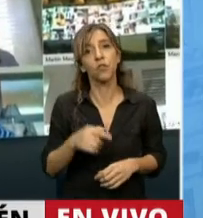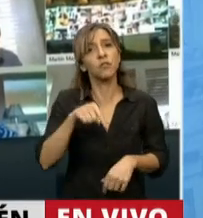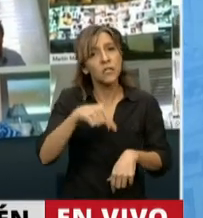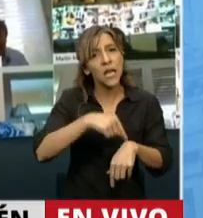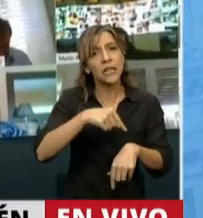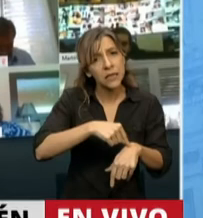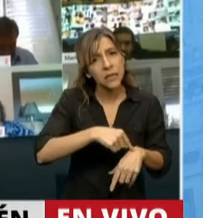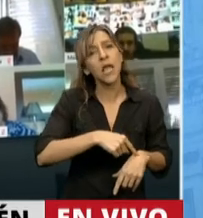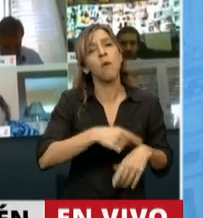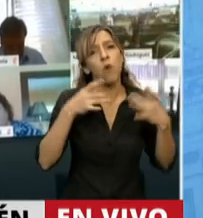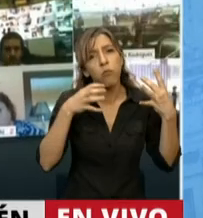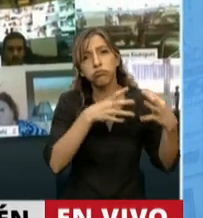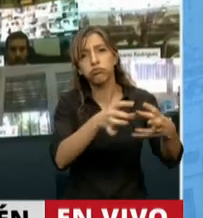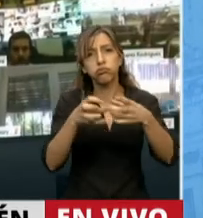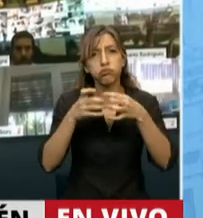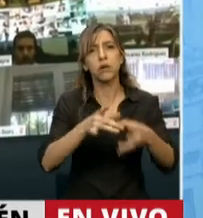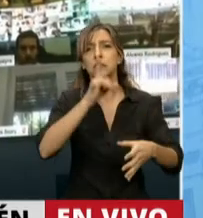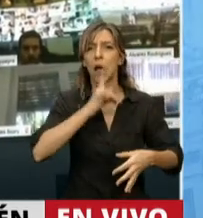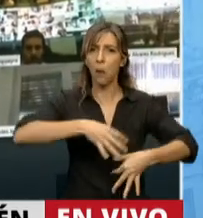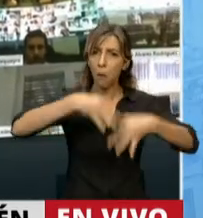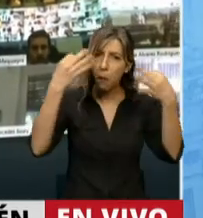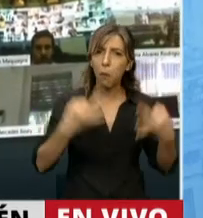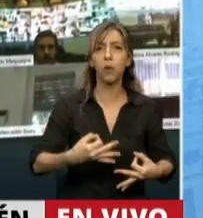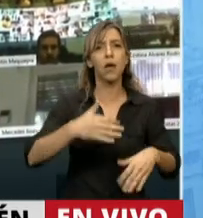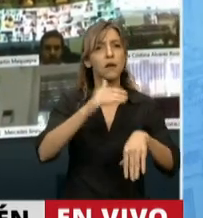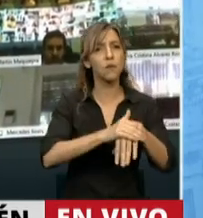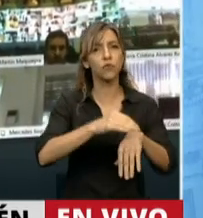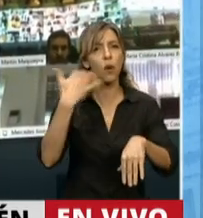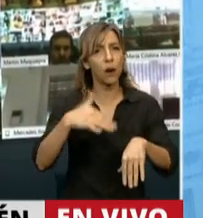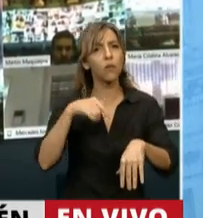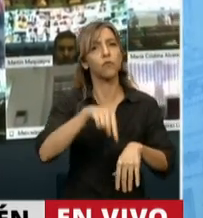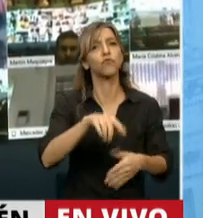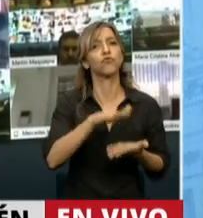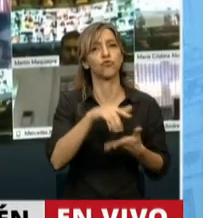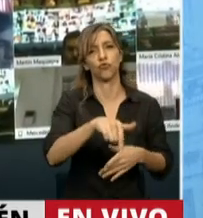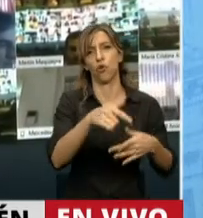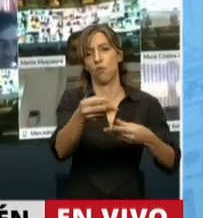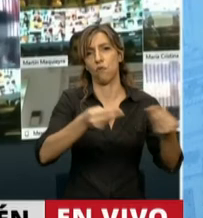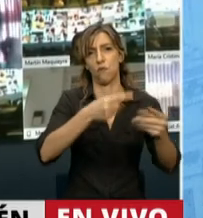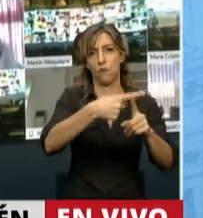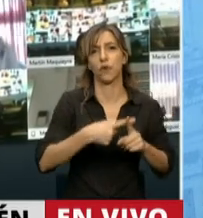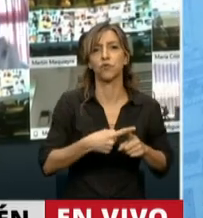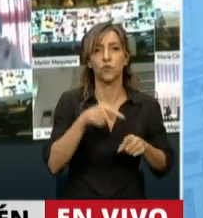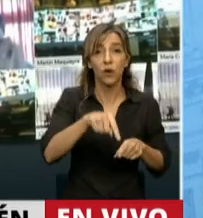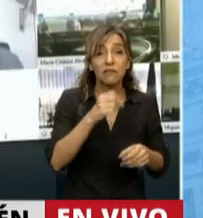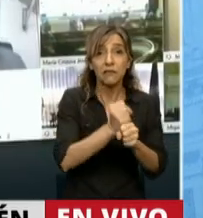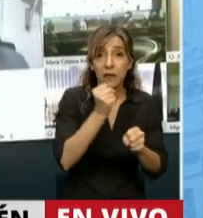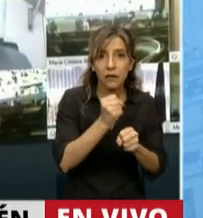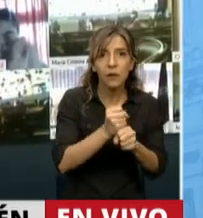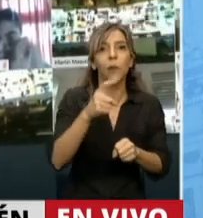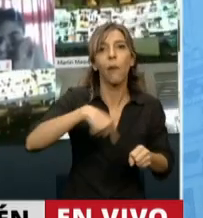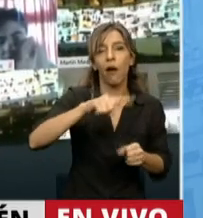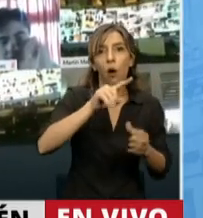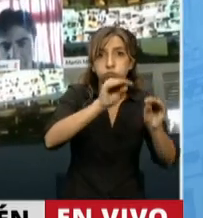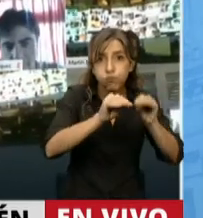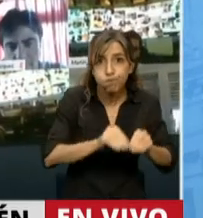mucha seriedad y extrema responsabilidad, el proyecto de presupuesto del 2021, porque en él sentaremos las